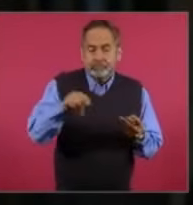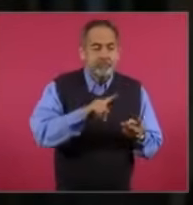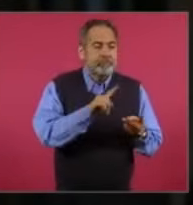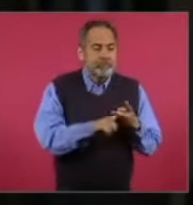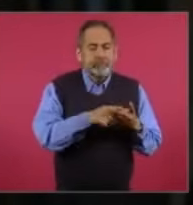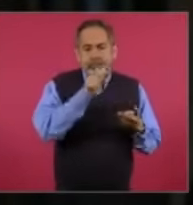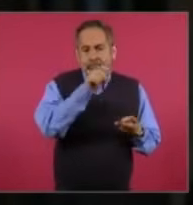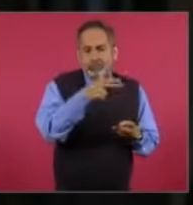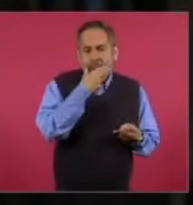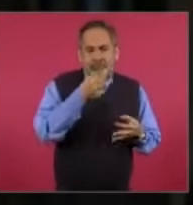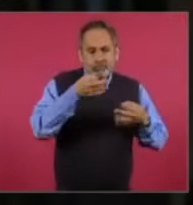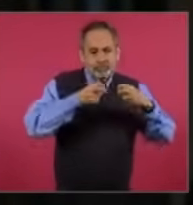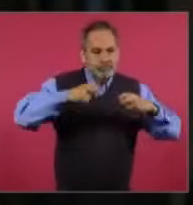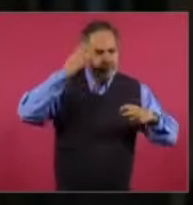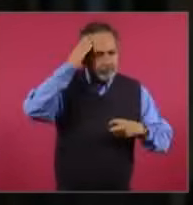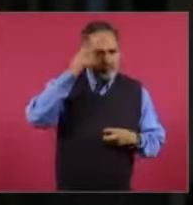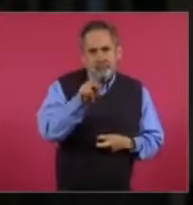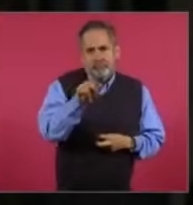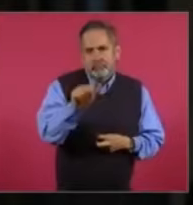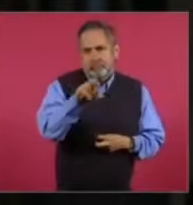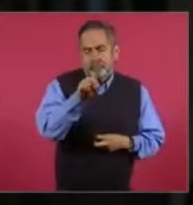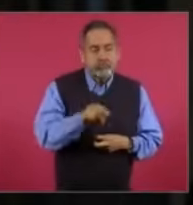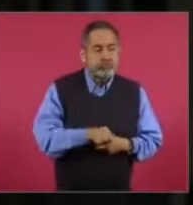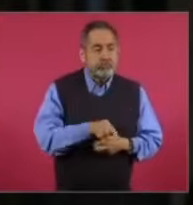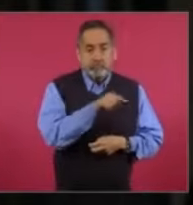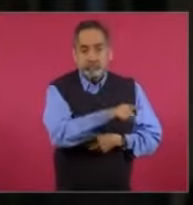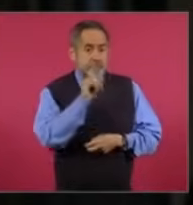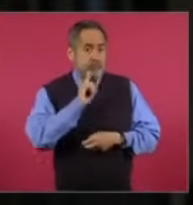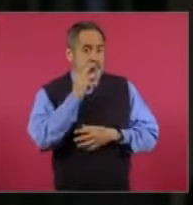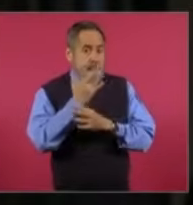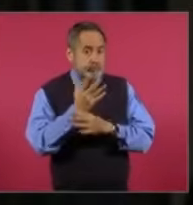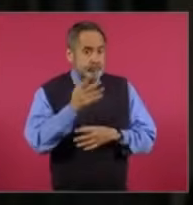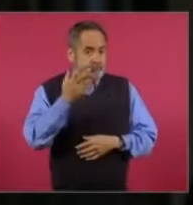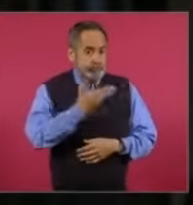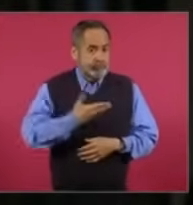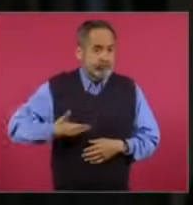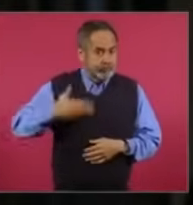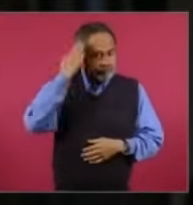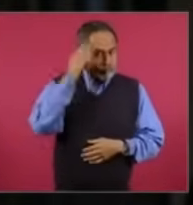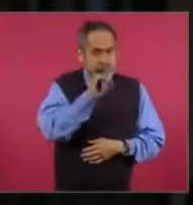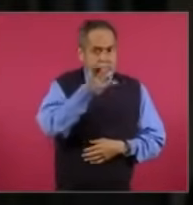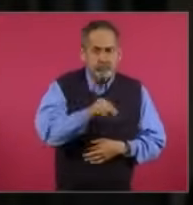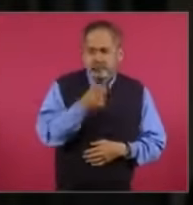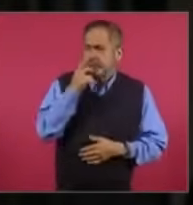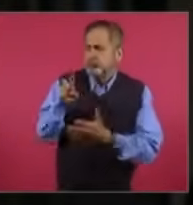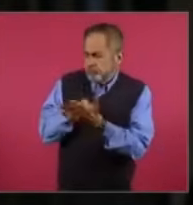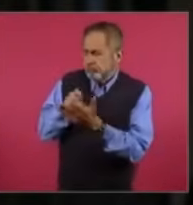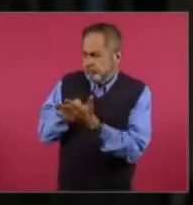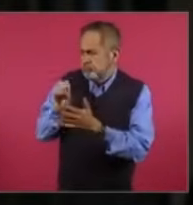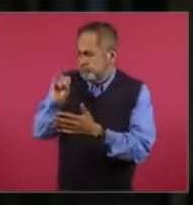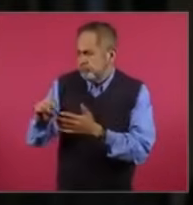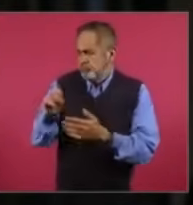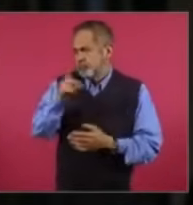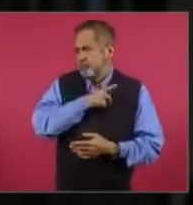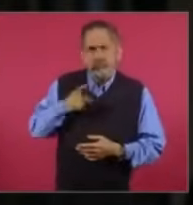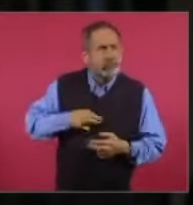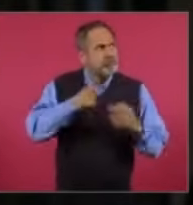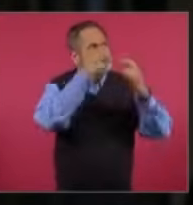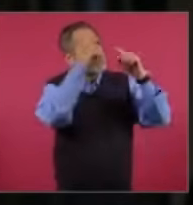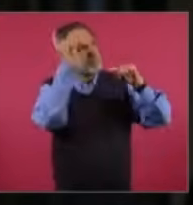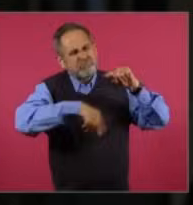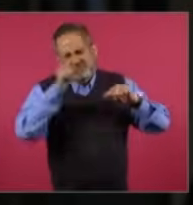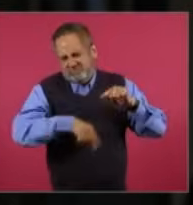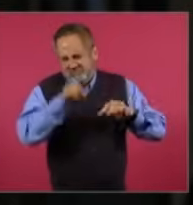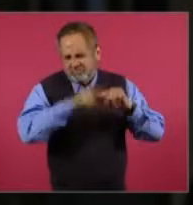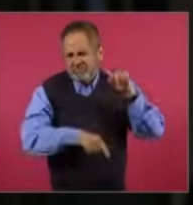Pardo. Ella habló ahí de que pues debe haber una reforma, pero pues que no signifique demoler al Poder Judicial. Habla